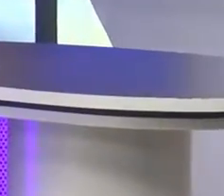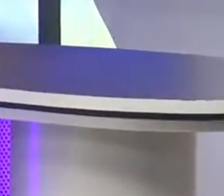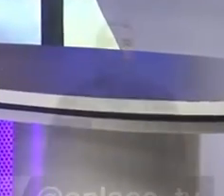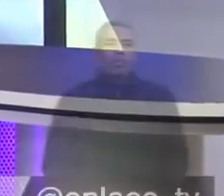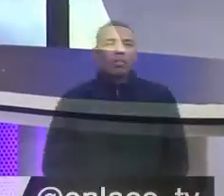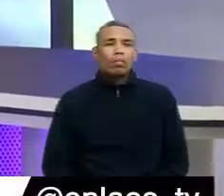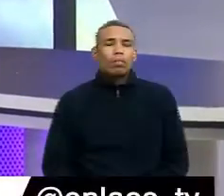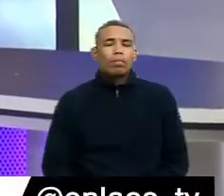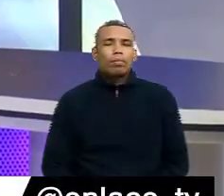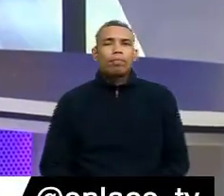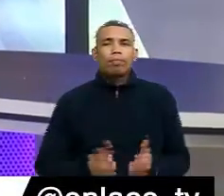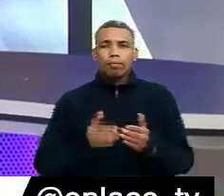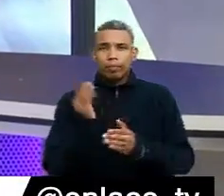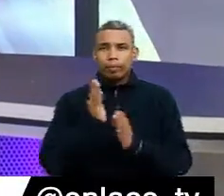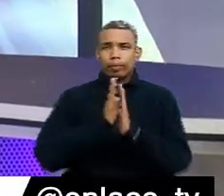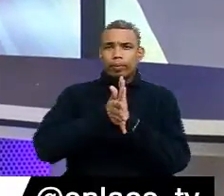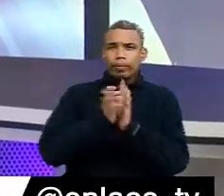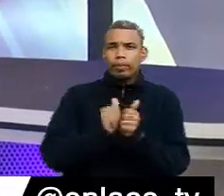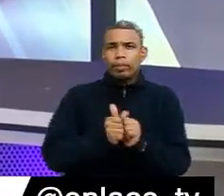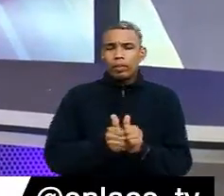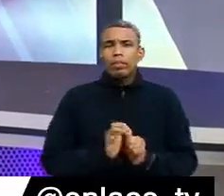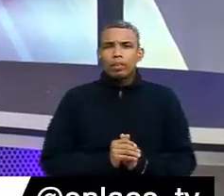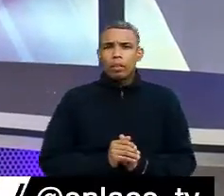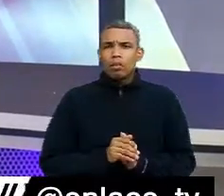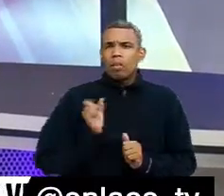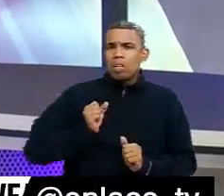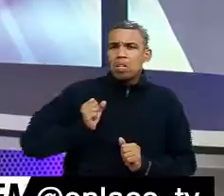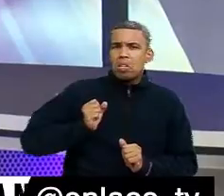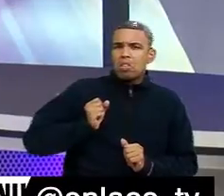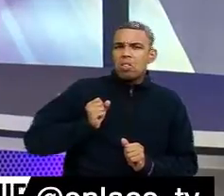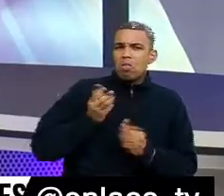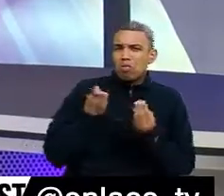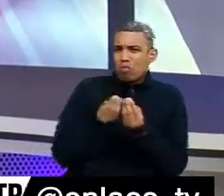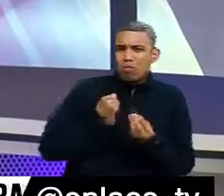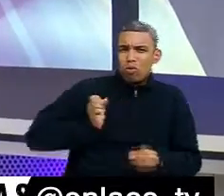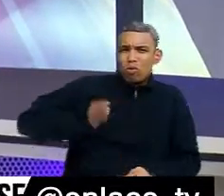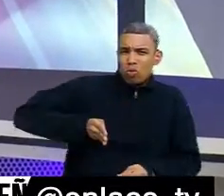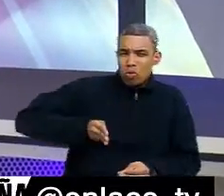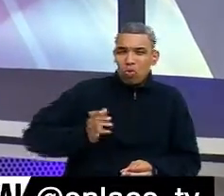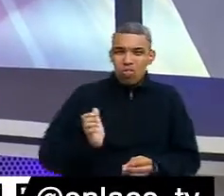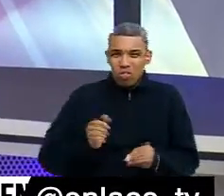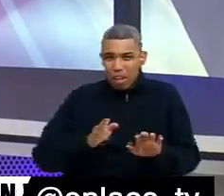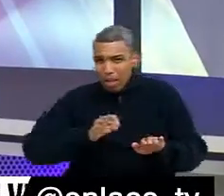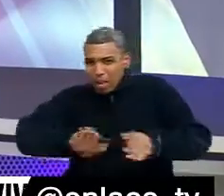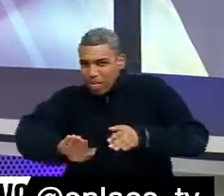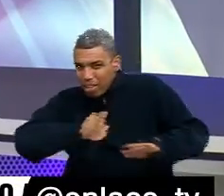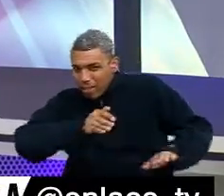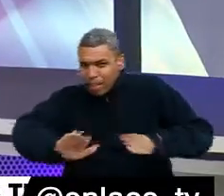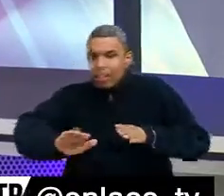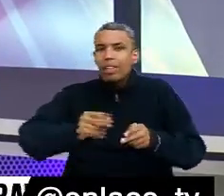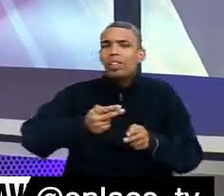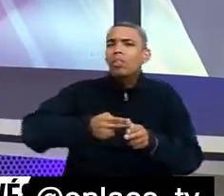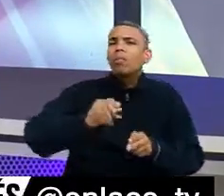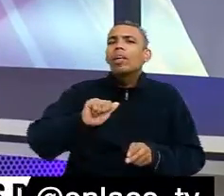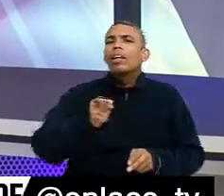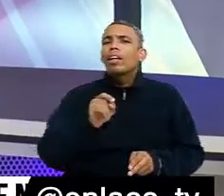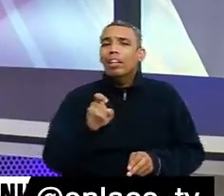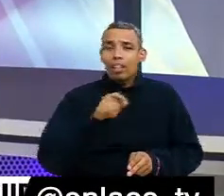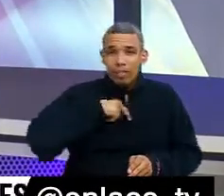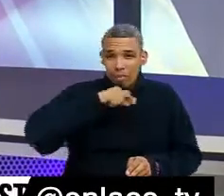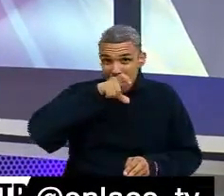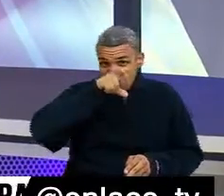Iniciamos con información deportiva. Club de Patinaje Águilas ultima detalles para tercer Festival Municipal de Patinaje. Más de 7